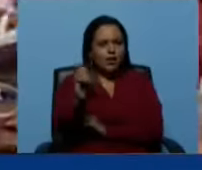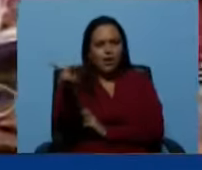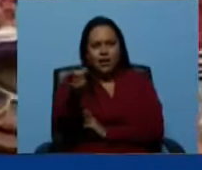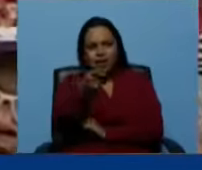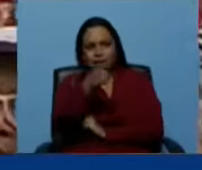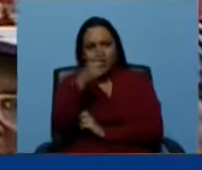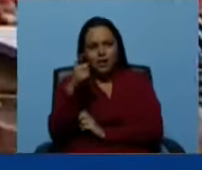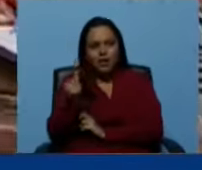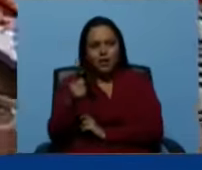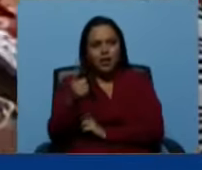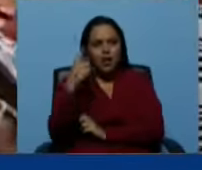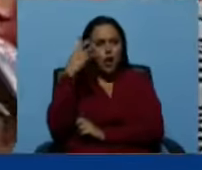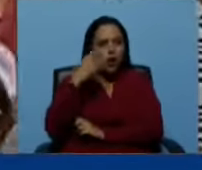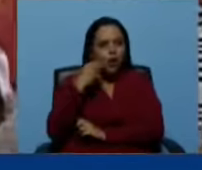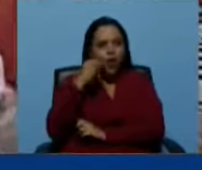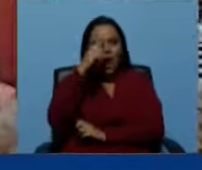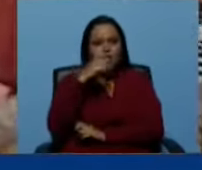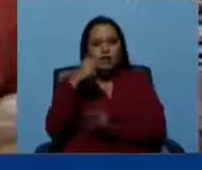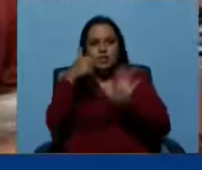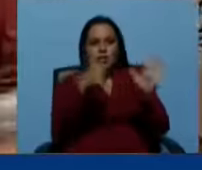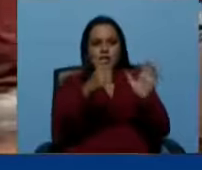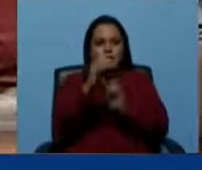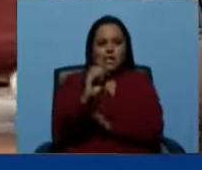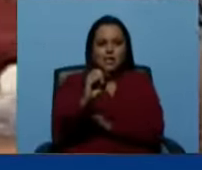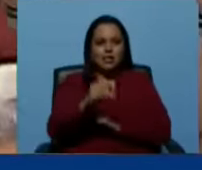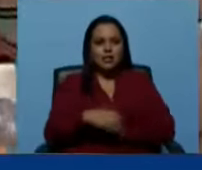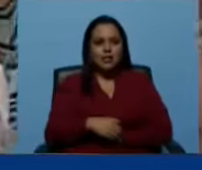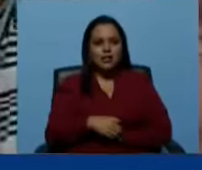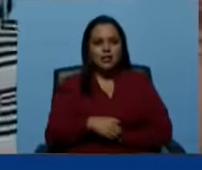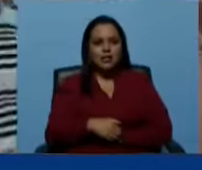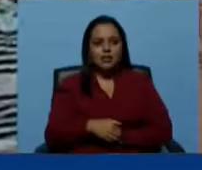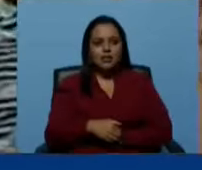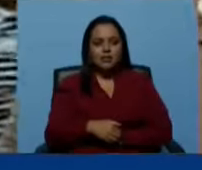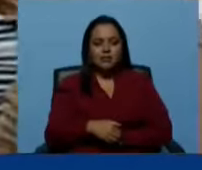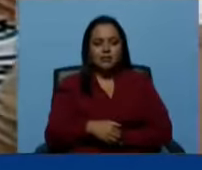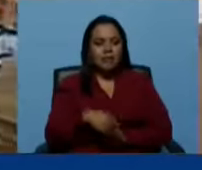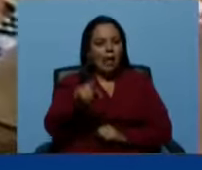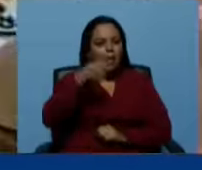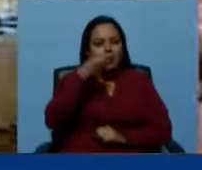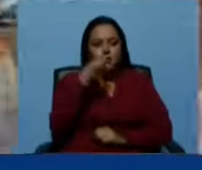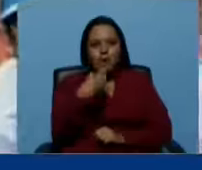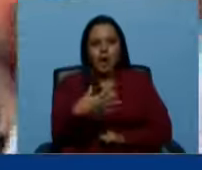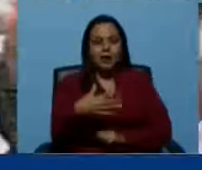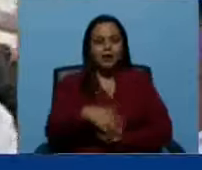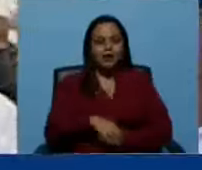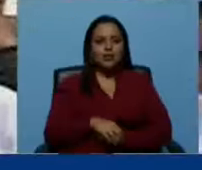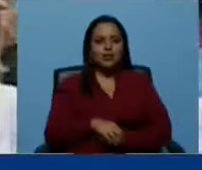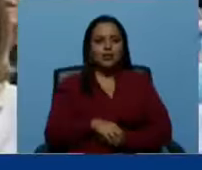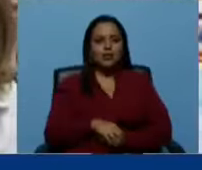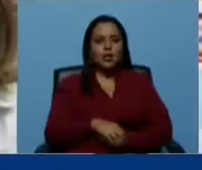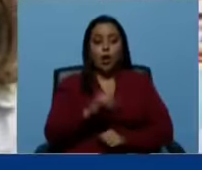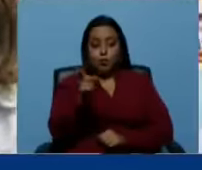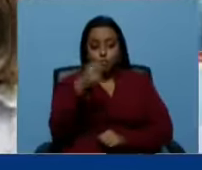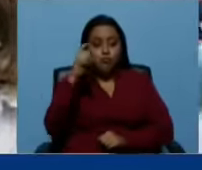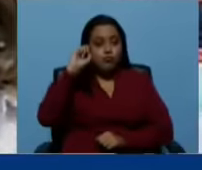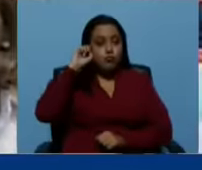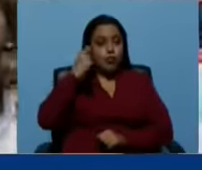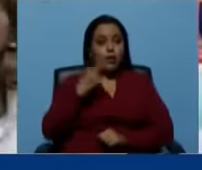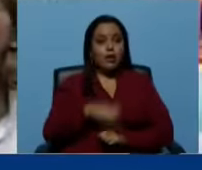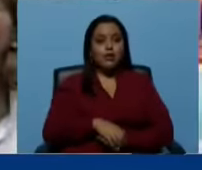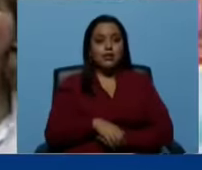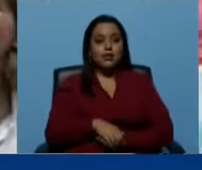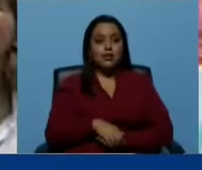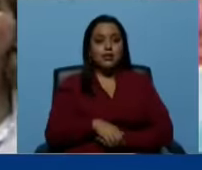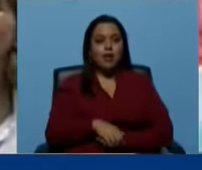que era la juventud de los años 60. Qué cosa tan bello, vale. ¿Ah? ¿Ustedes se acuerdan de